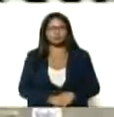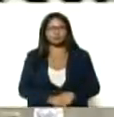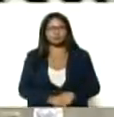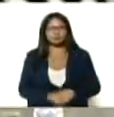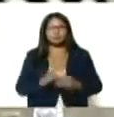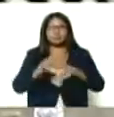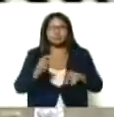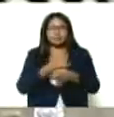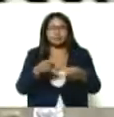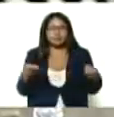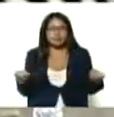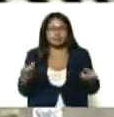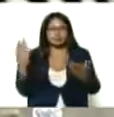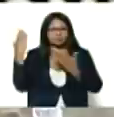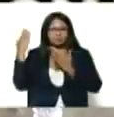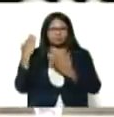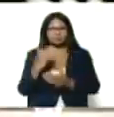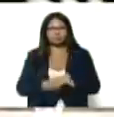secretaria general.